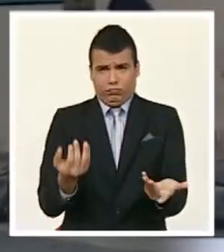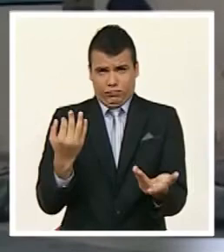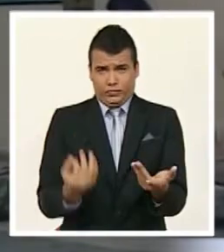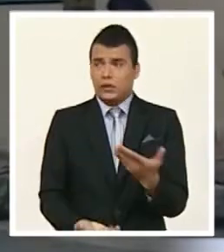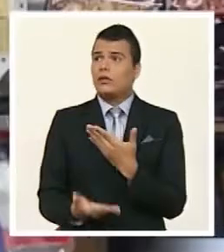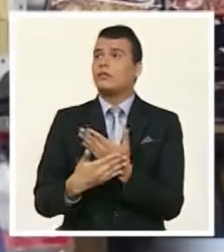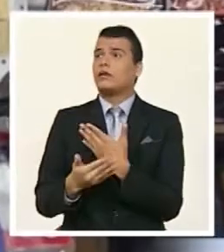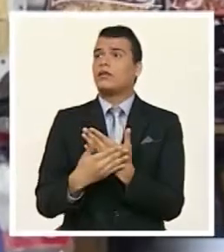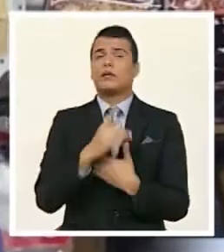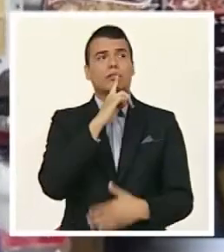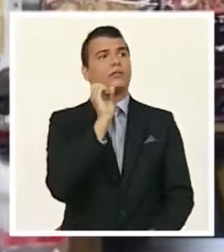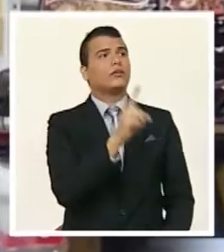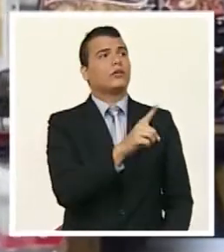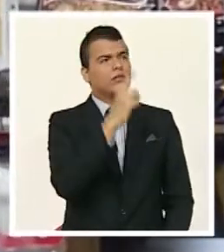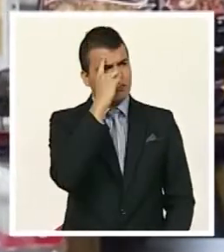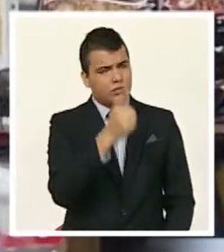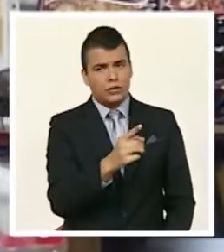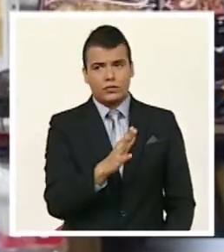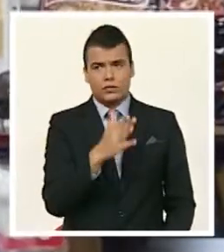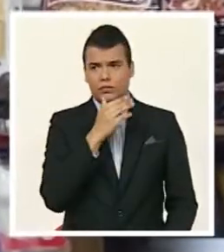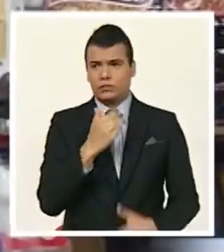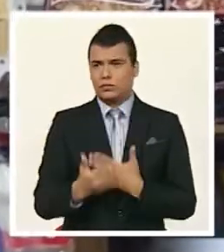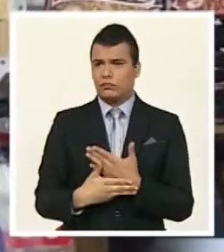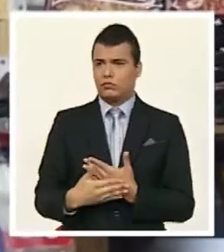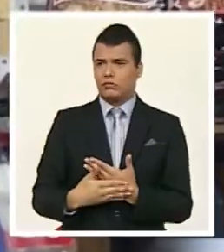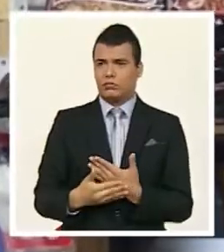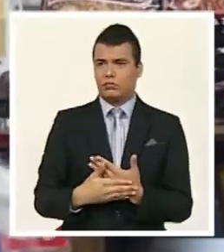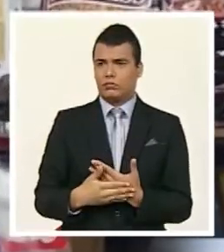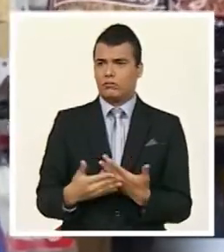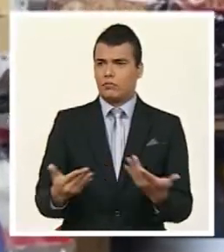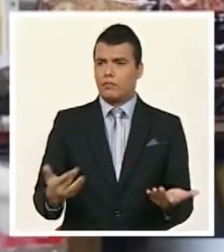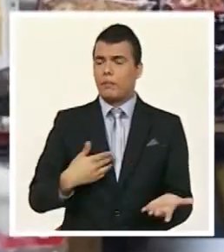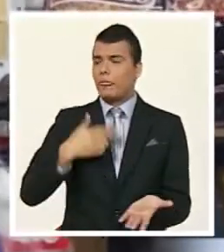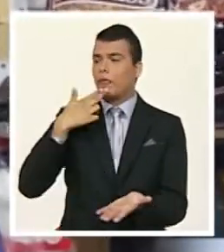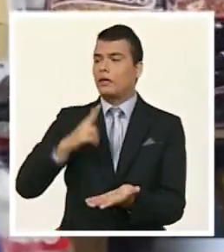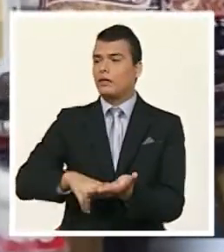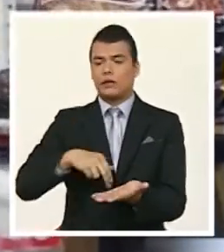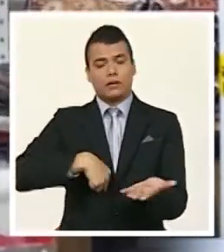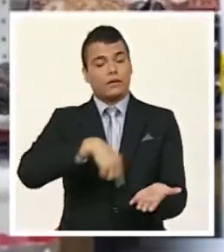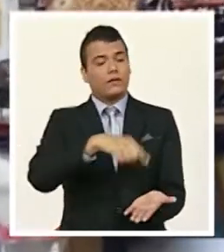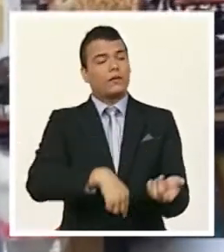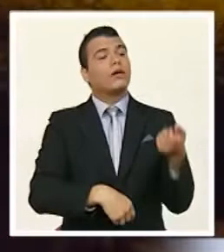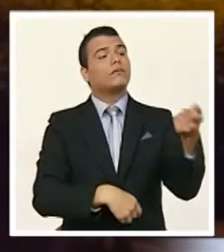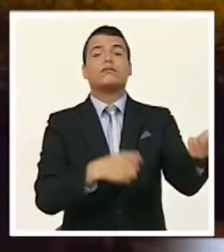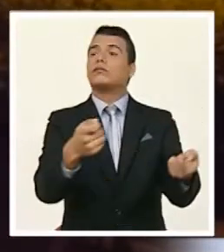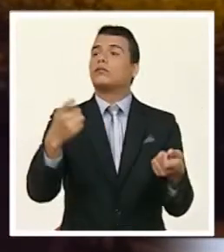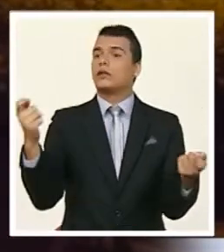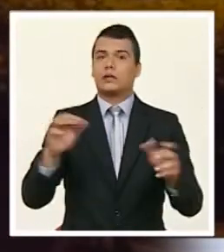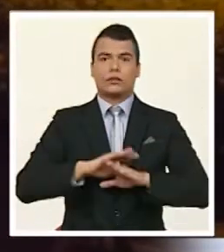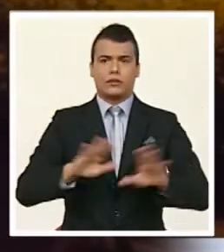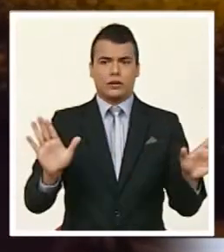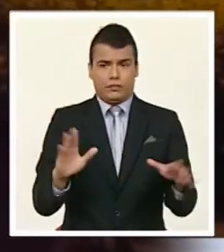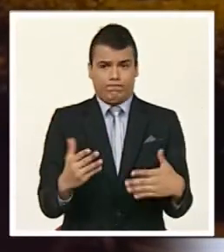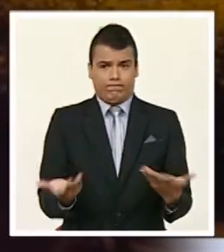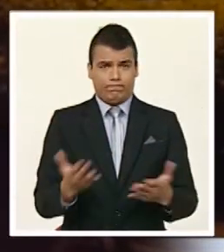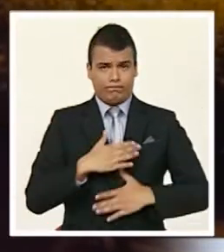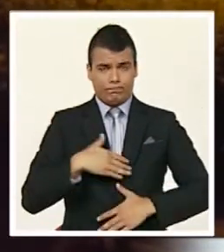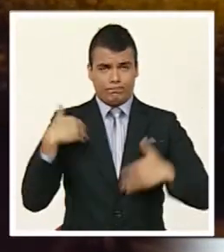fueron consultados. En ningún momento. Solamente nos pasaron la carta para firmar y ya. En el municipio